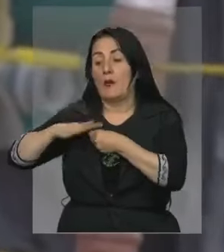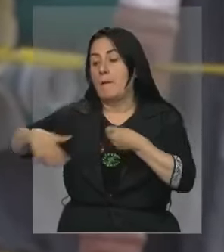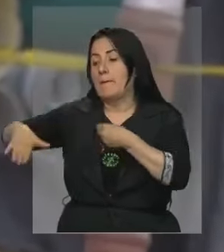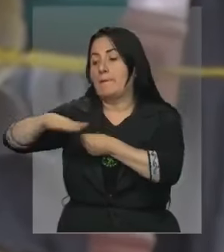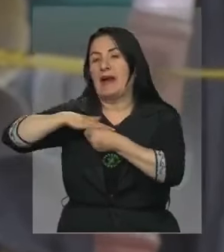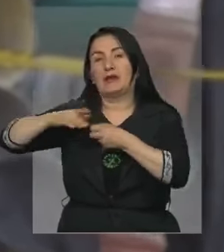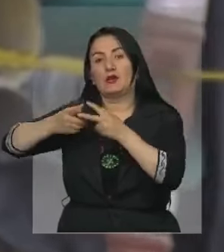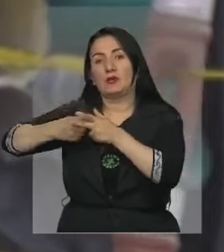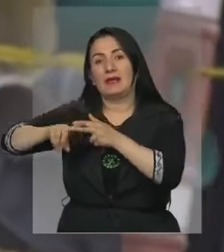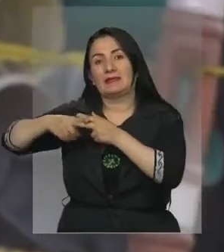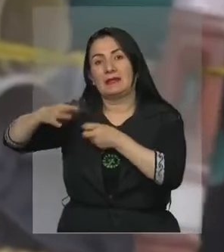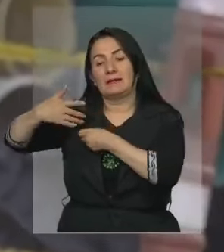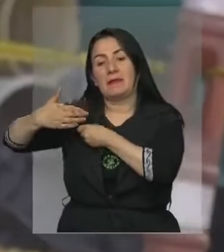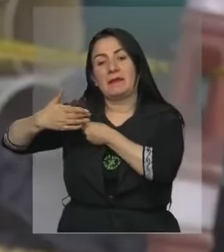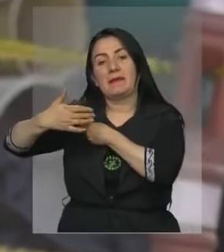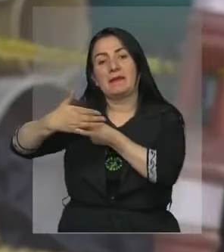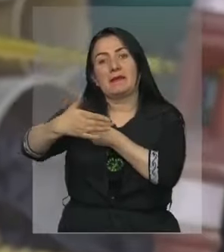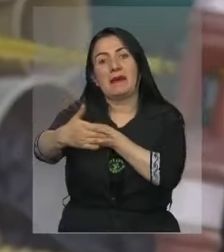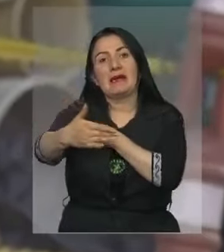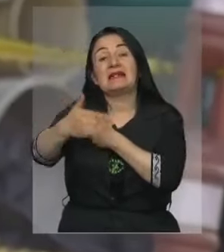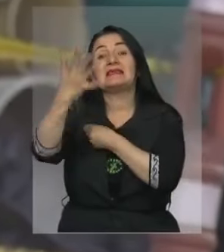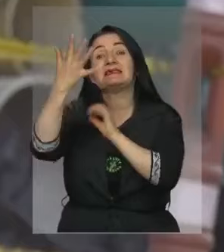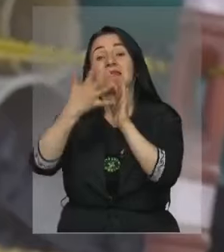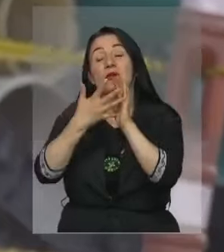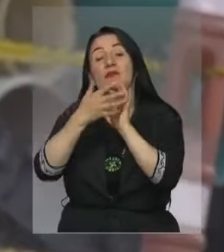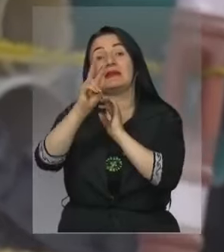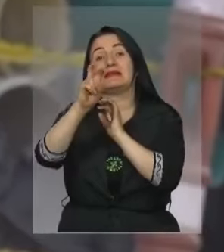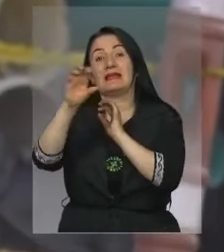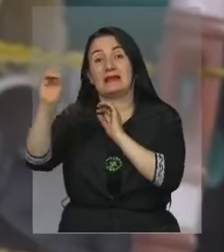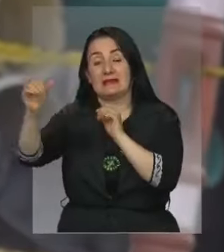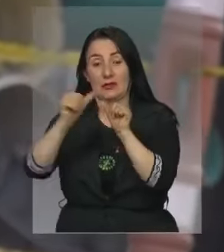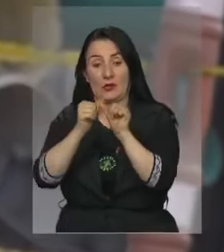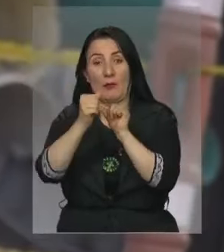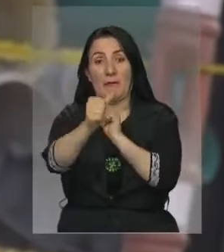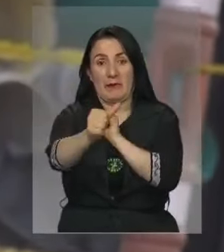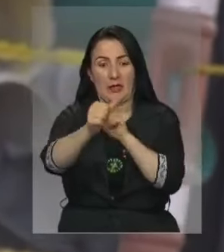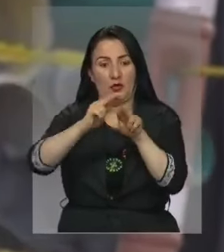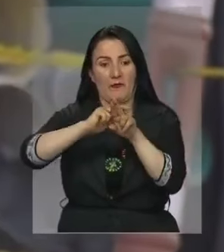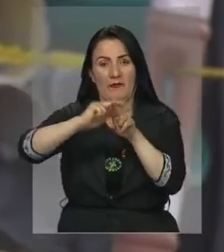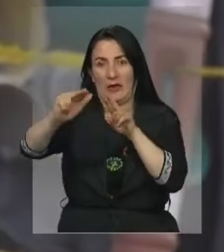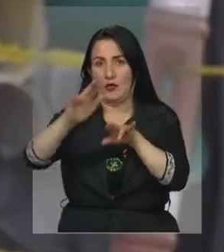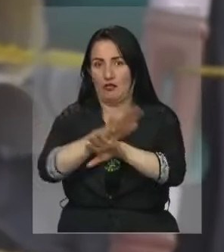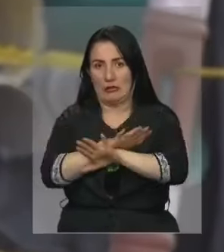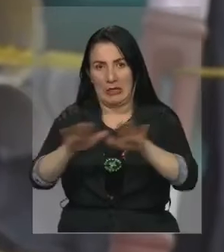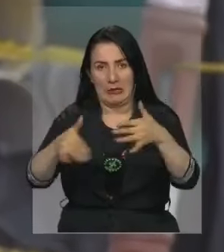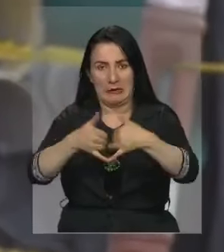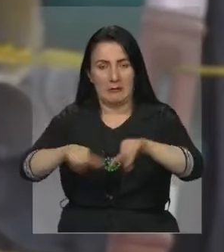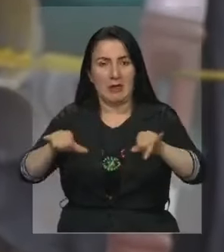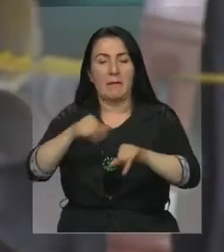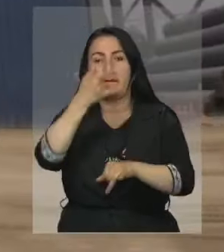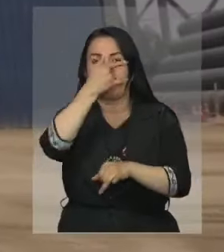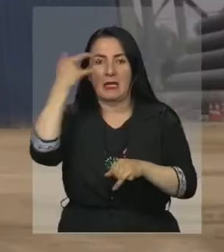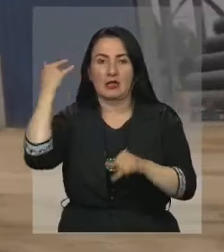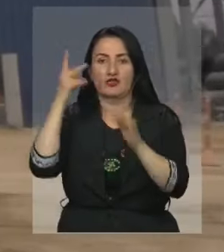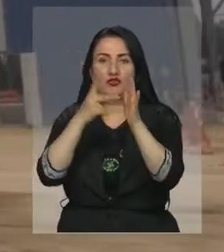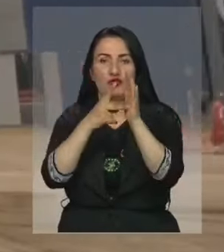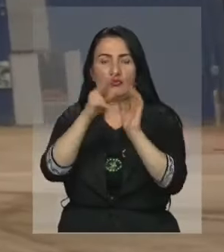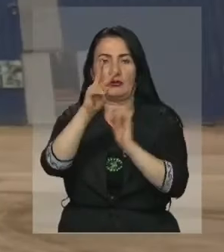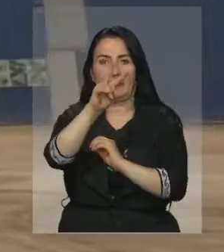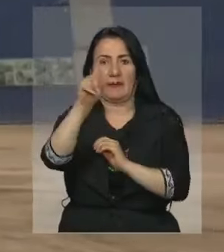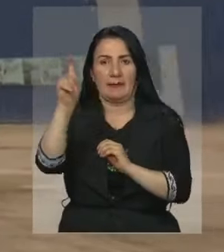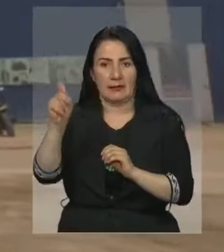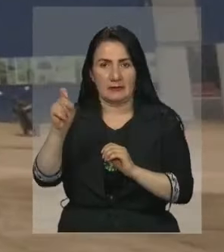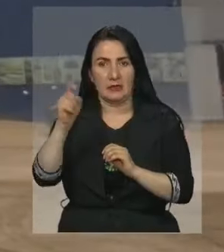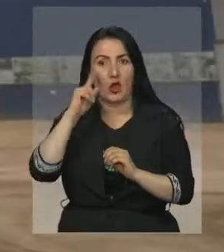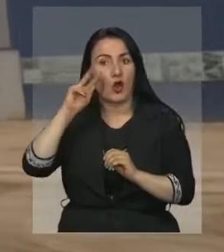en el hito importante que es tener 5.700 metros de viaducto terminado a marzo del 2026.